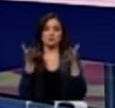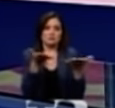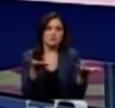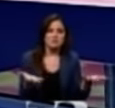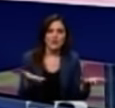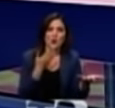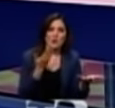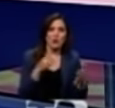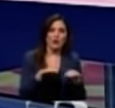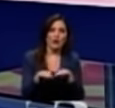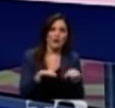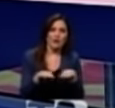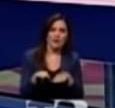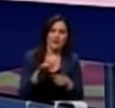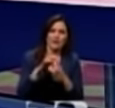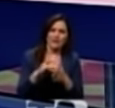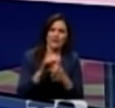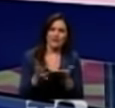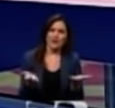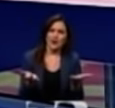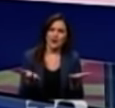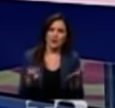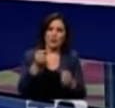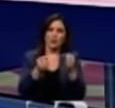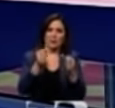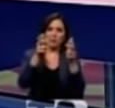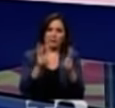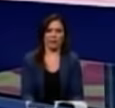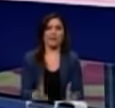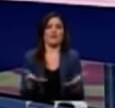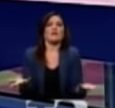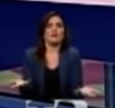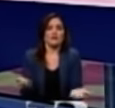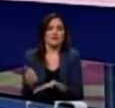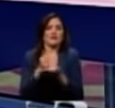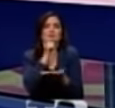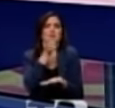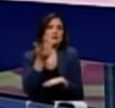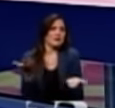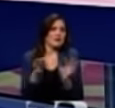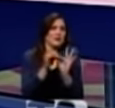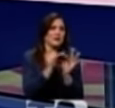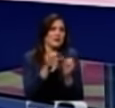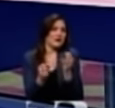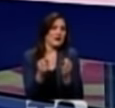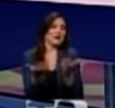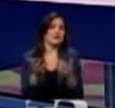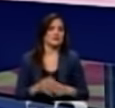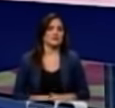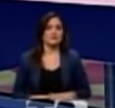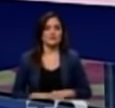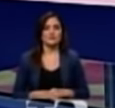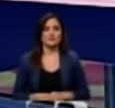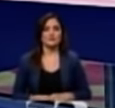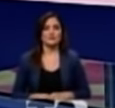¿Cómo pueden circular los vehículos por ahí? ¿Qué peligro? Después se caen en un hueco y ¿quién les ayuda a arreglar o quién les da la plata para arreglar el vehículo después de